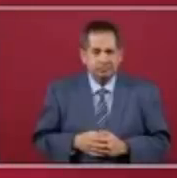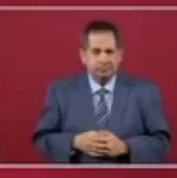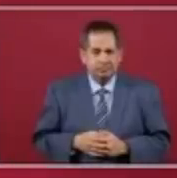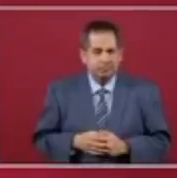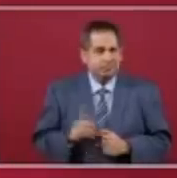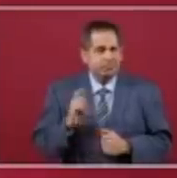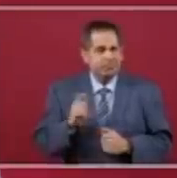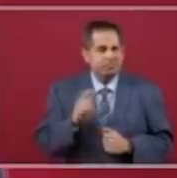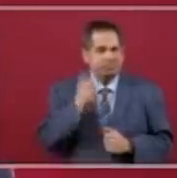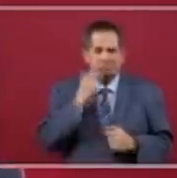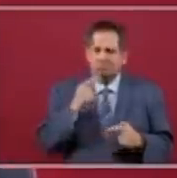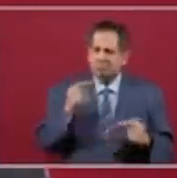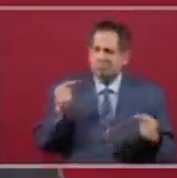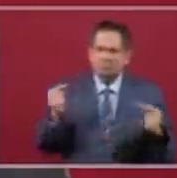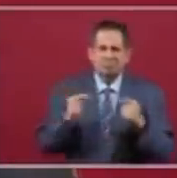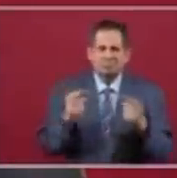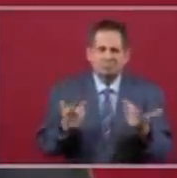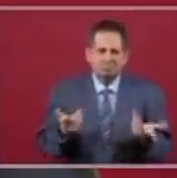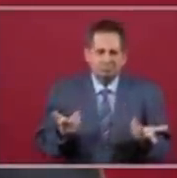tocarse,